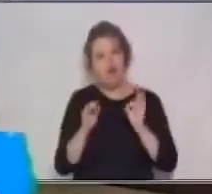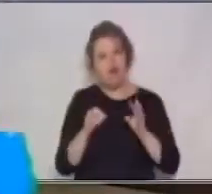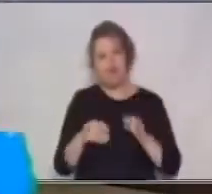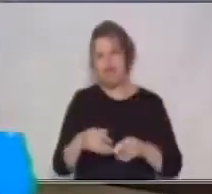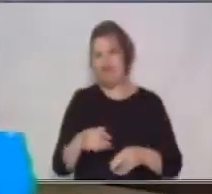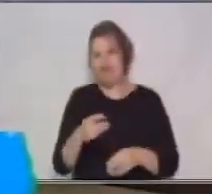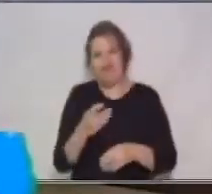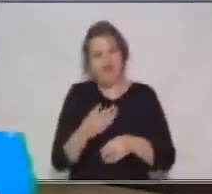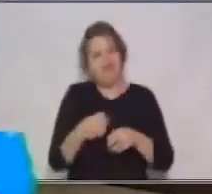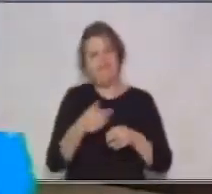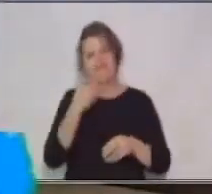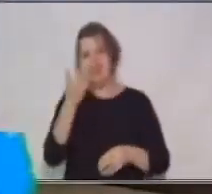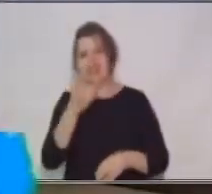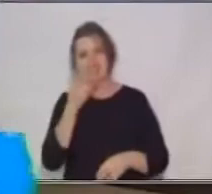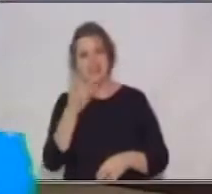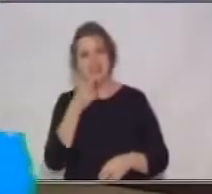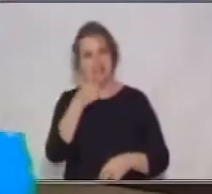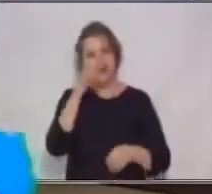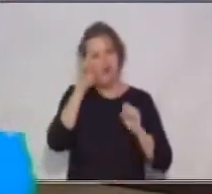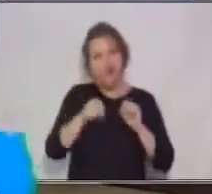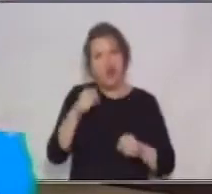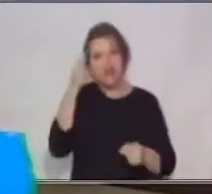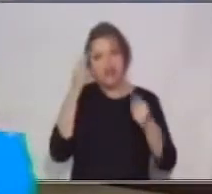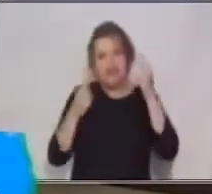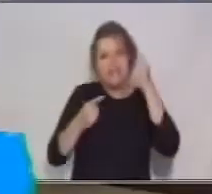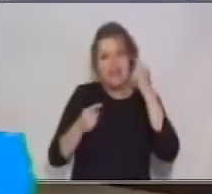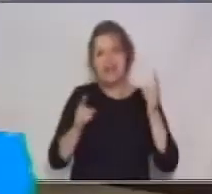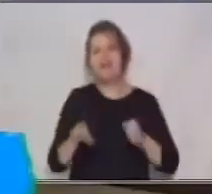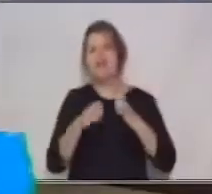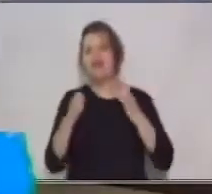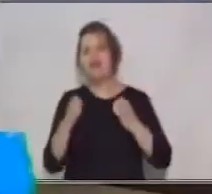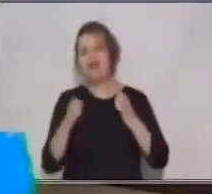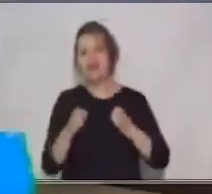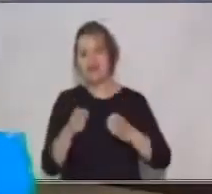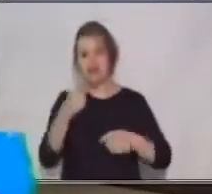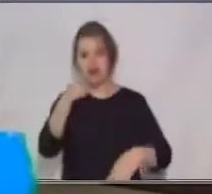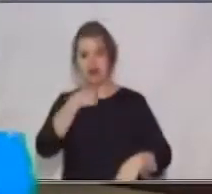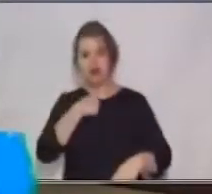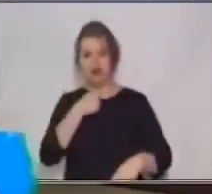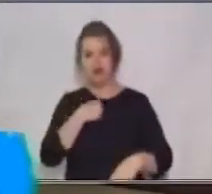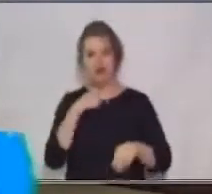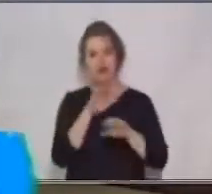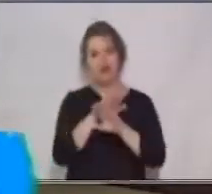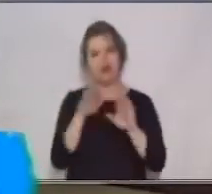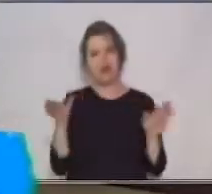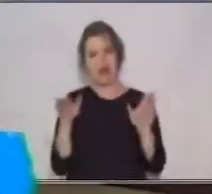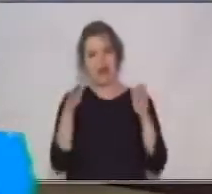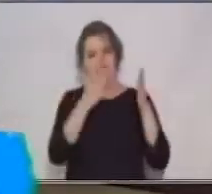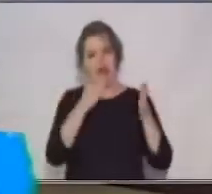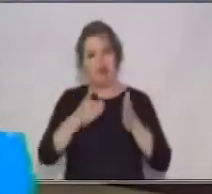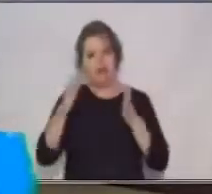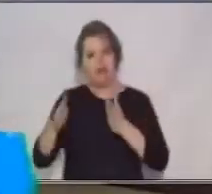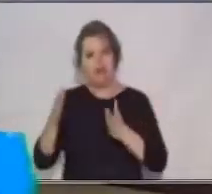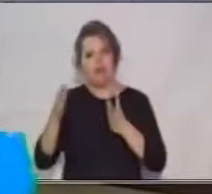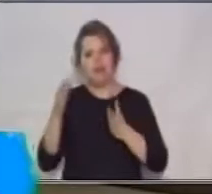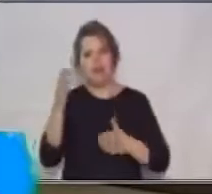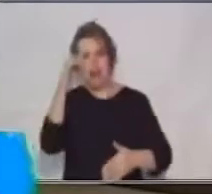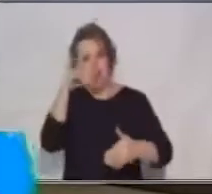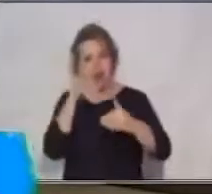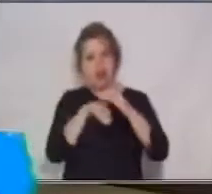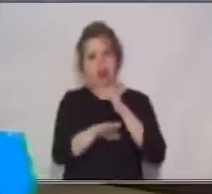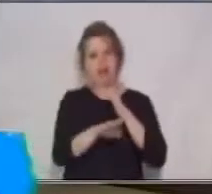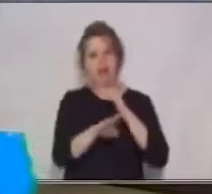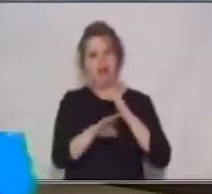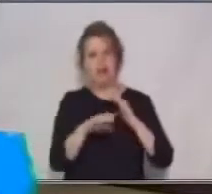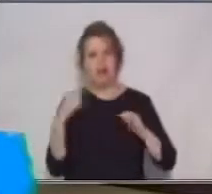como nosotros lo podemos identificar. Así que entonces con esto yo estoy culminando la clasificación semántica dentro de